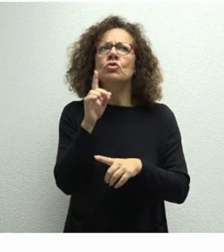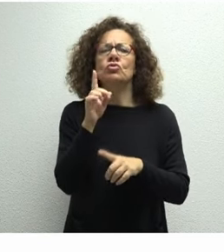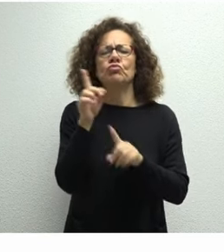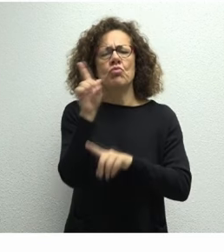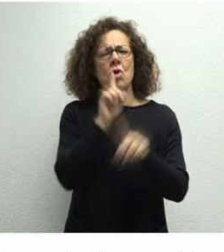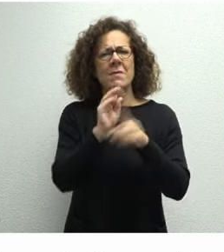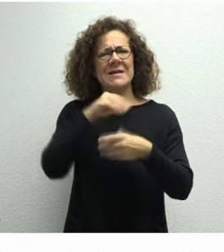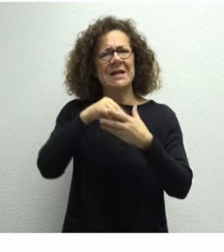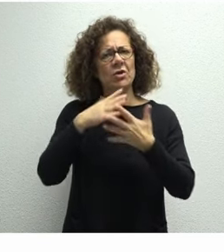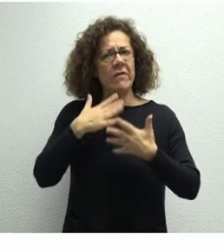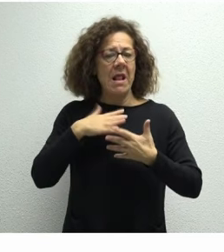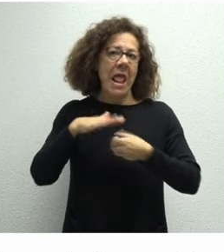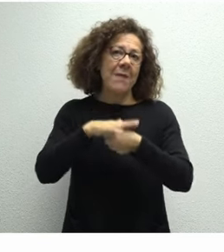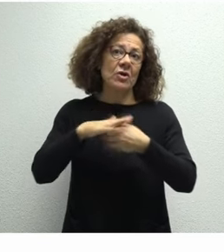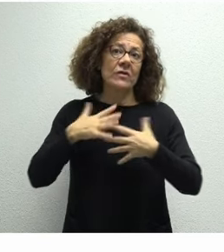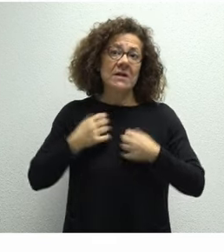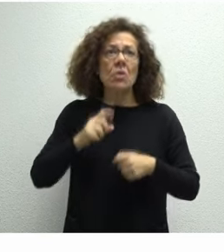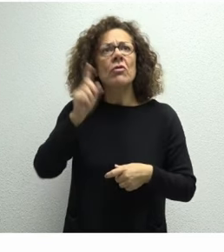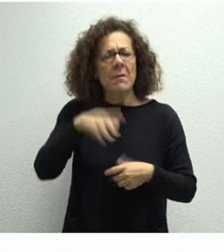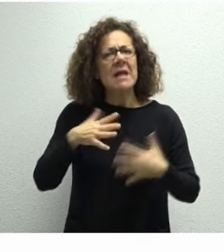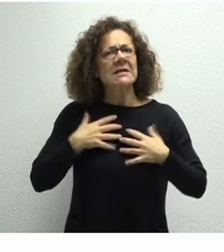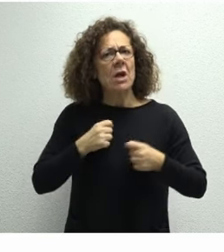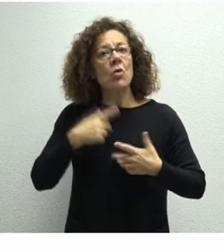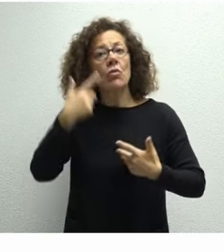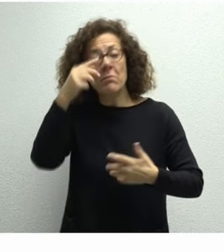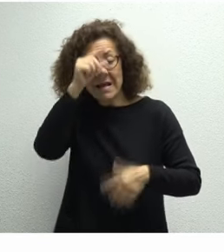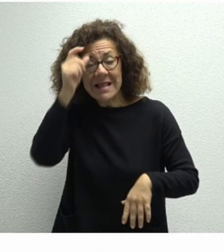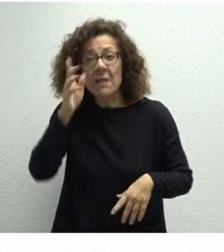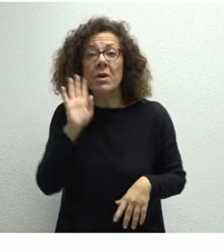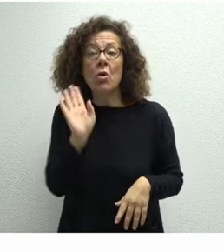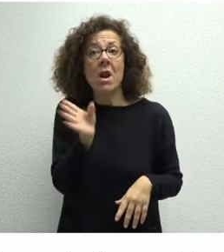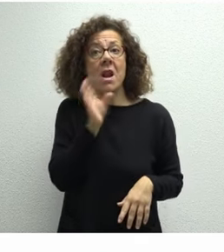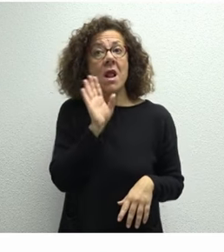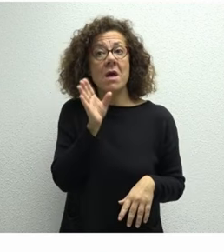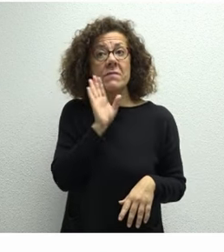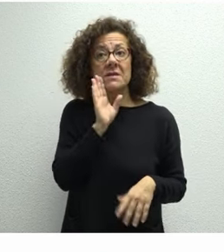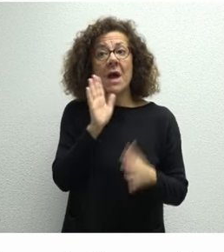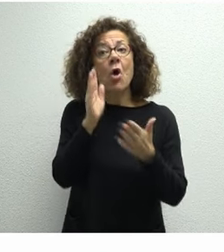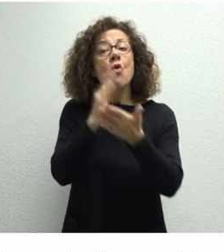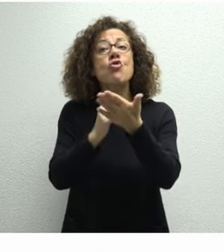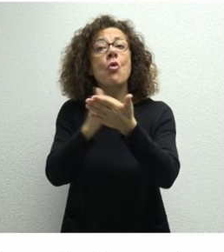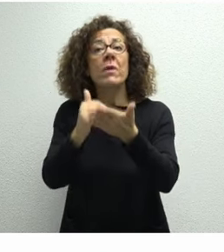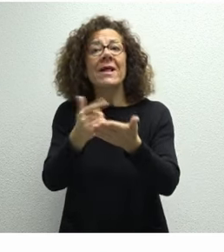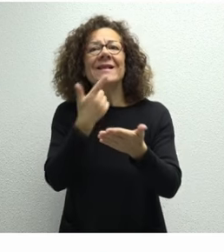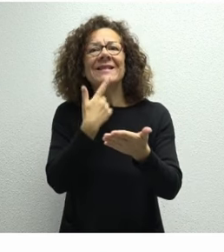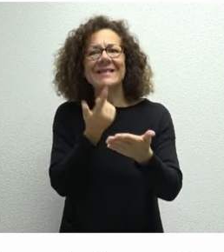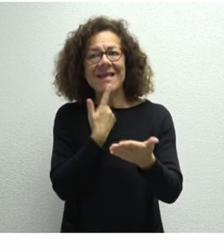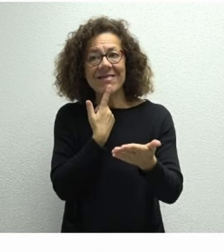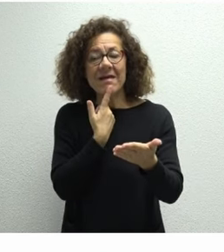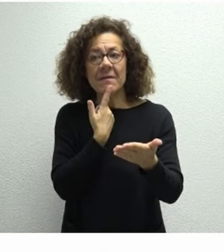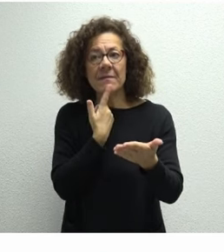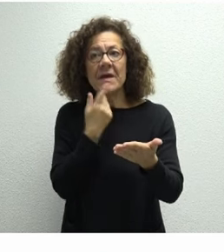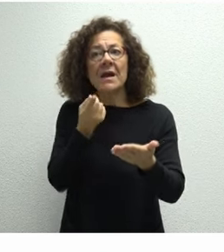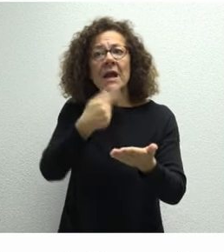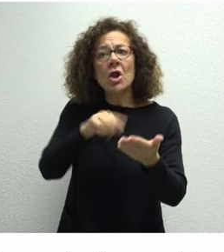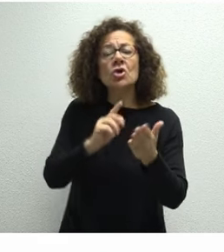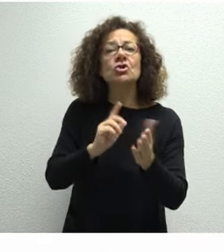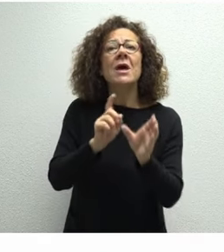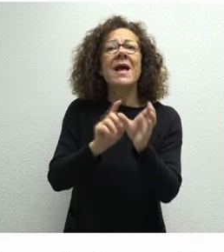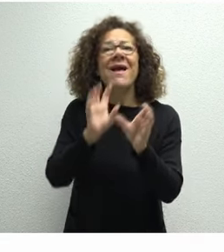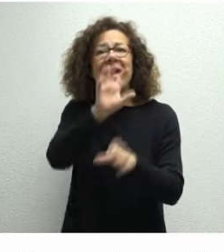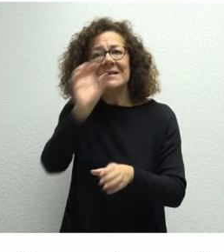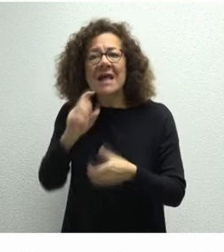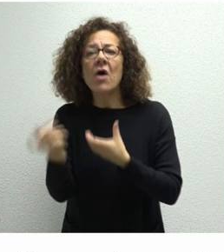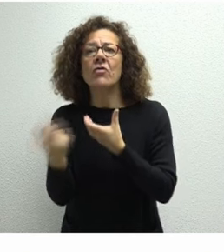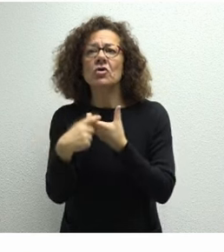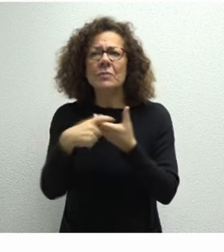salud incluyo Endo Salud Mental pero la propia convención nos señala que los estados partes